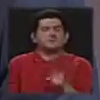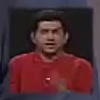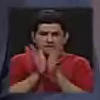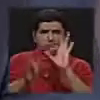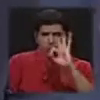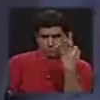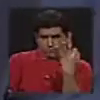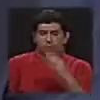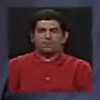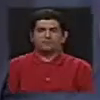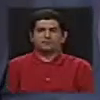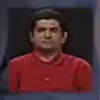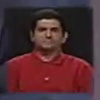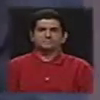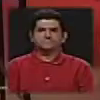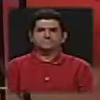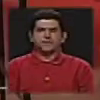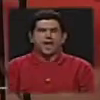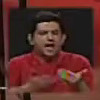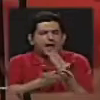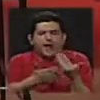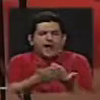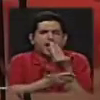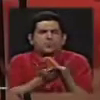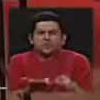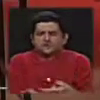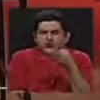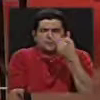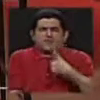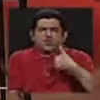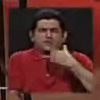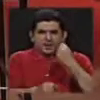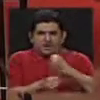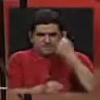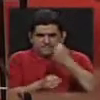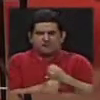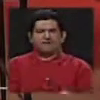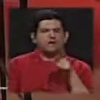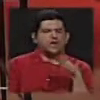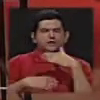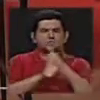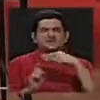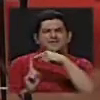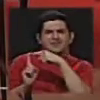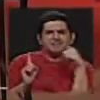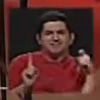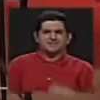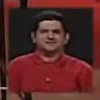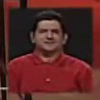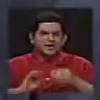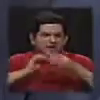públicamente que la actualización del costo de la obra lo hicieron a partir del índice de